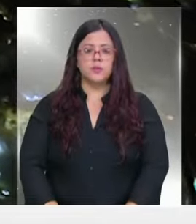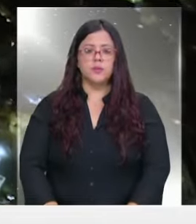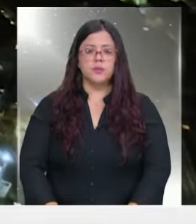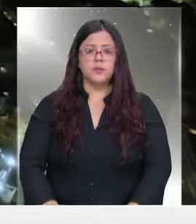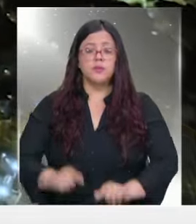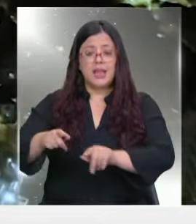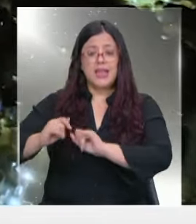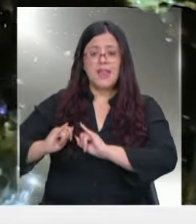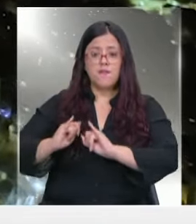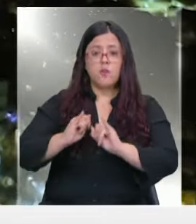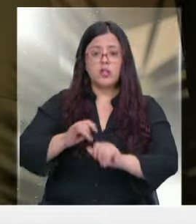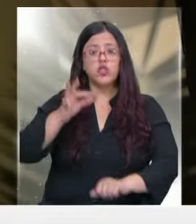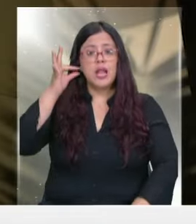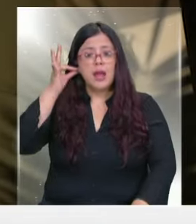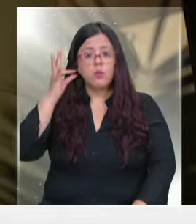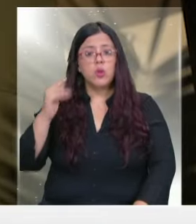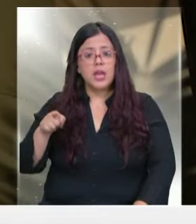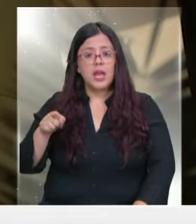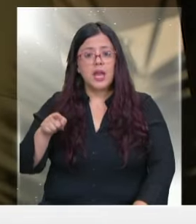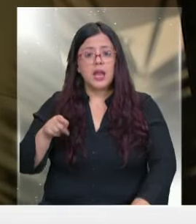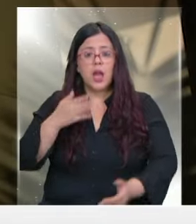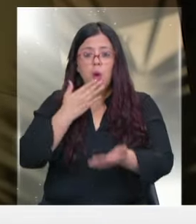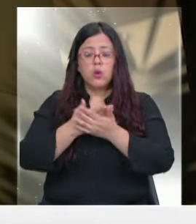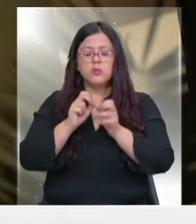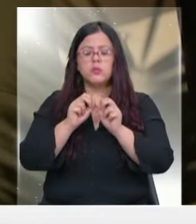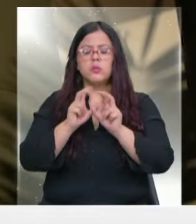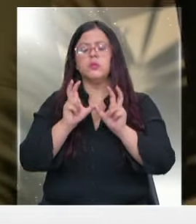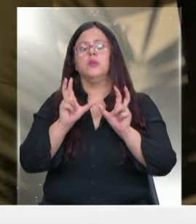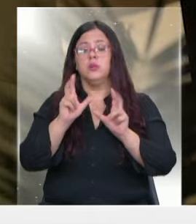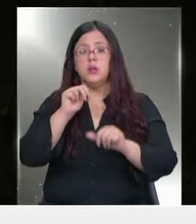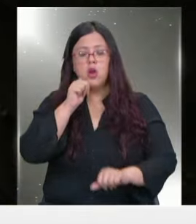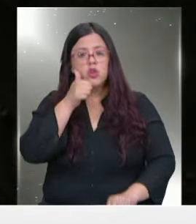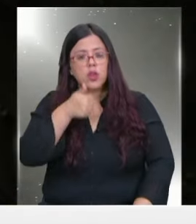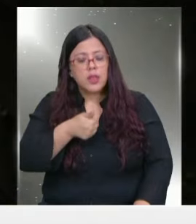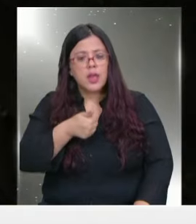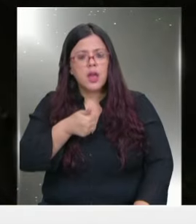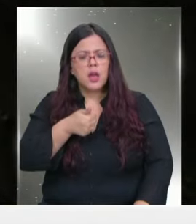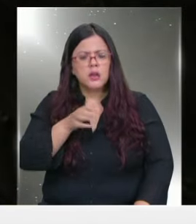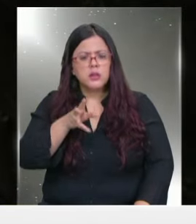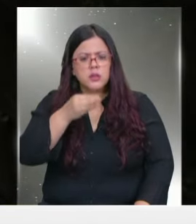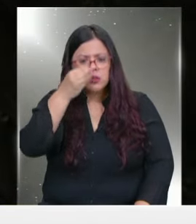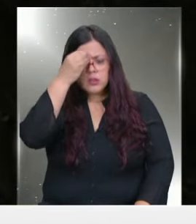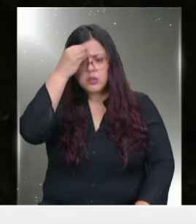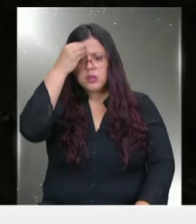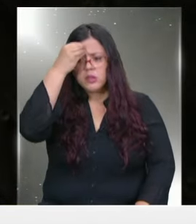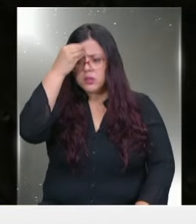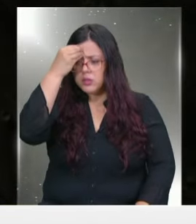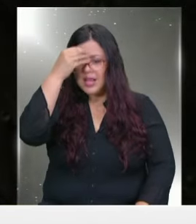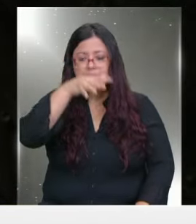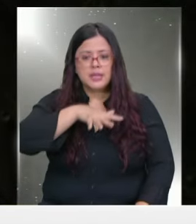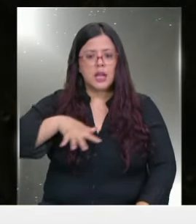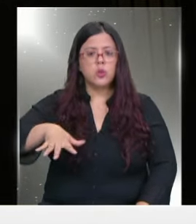Según el relato de la mujer, solo al despertar al día siguiente se percata de lo que